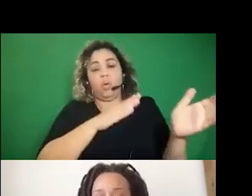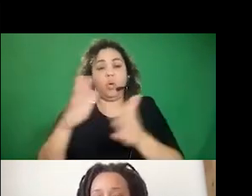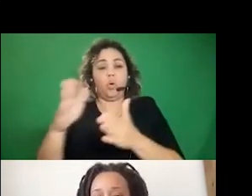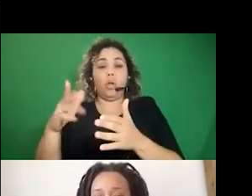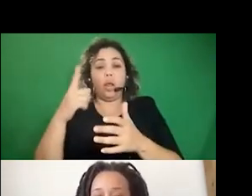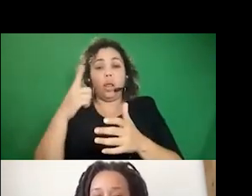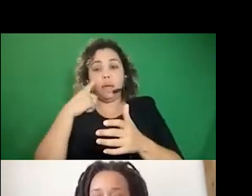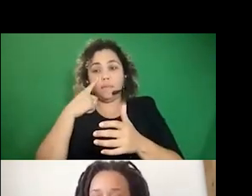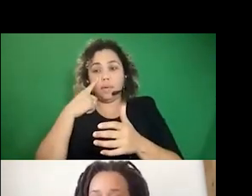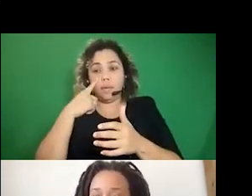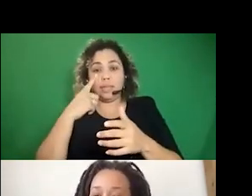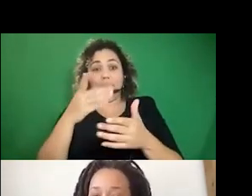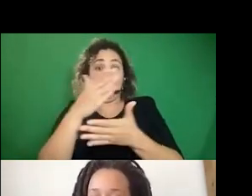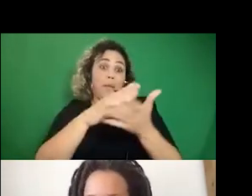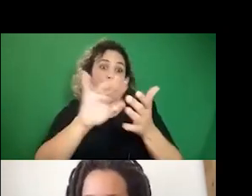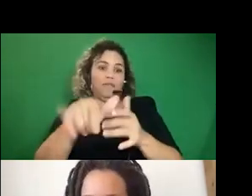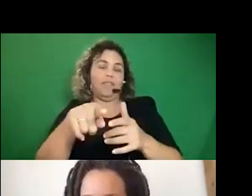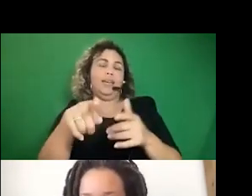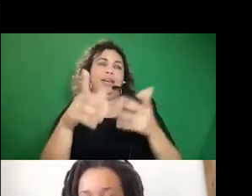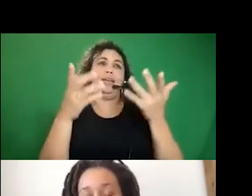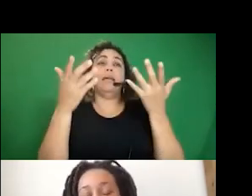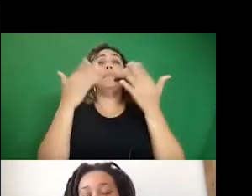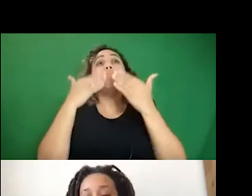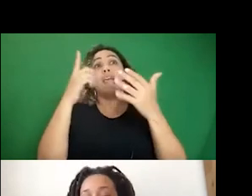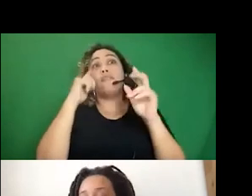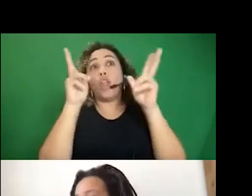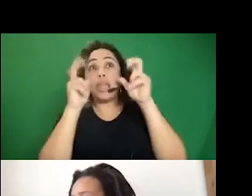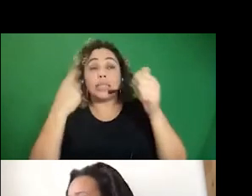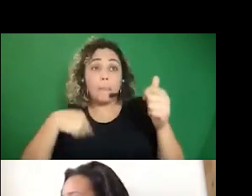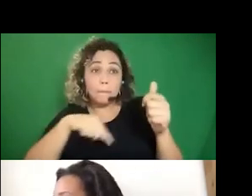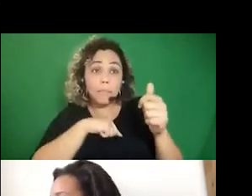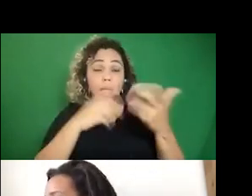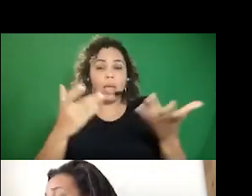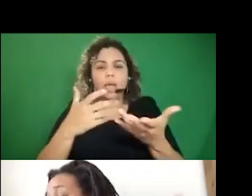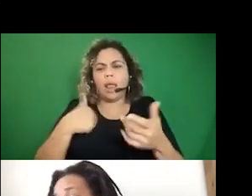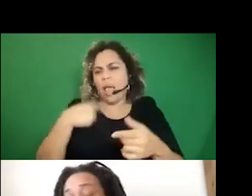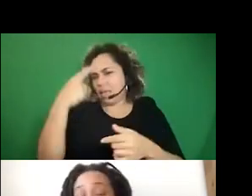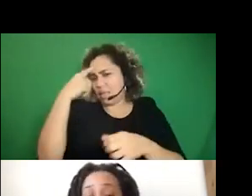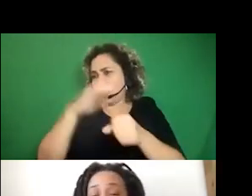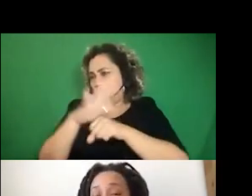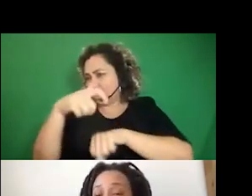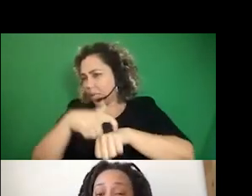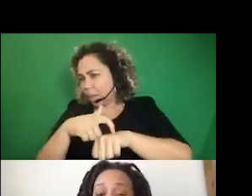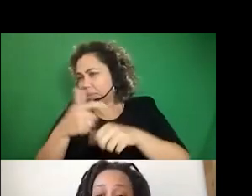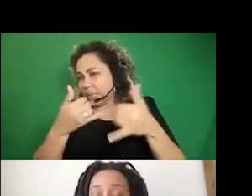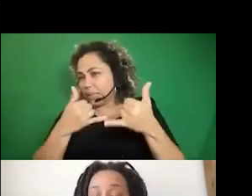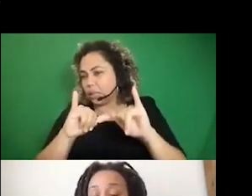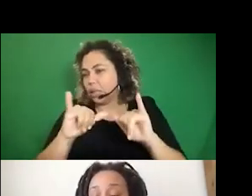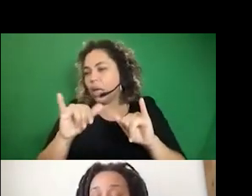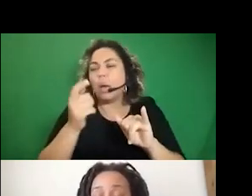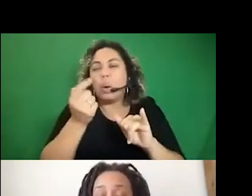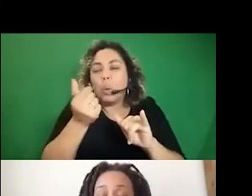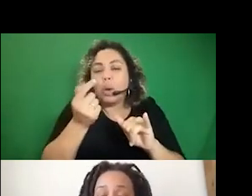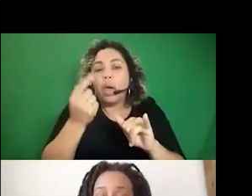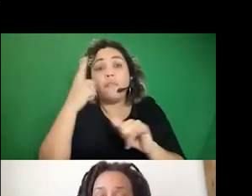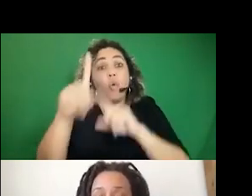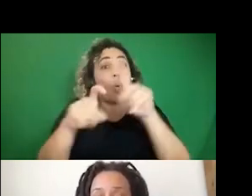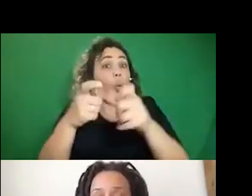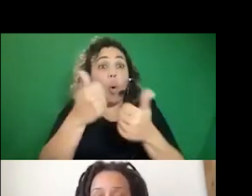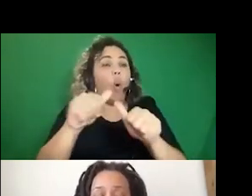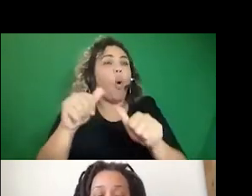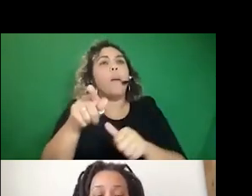estamos al final de la presentación gracias por escuchar creo que tengo tenemos tiempo